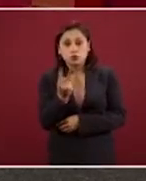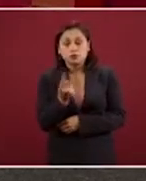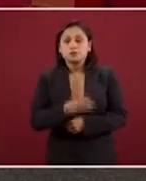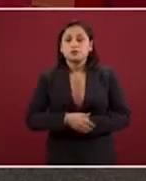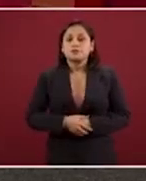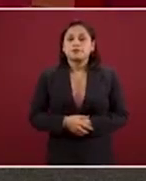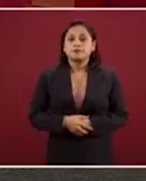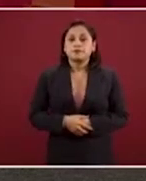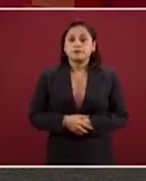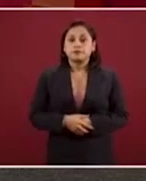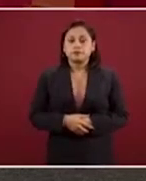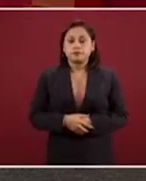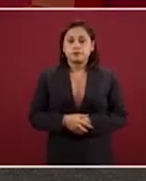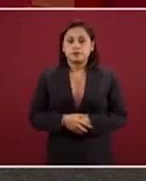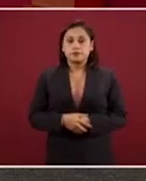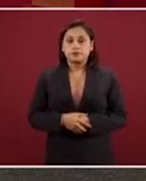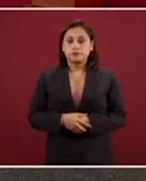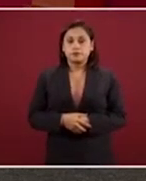ahora